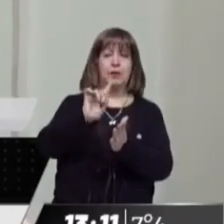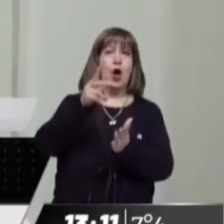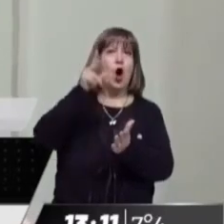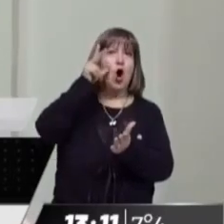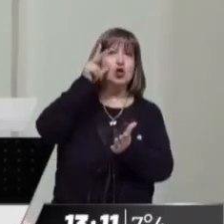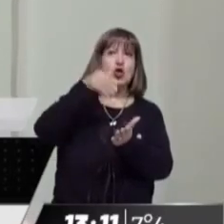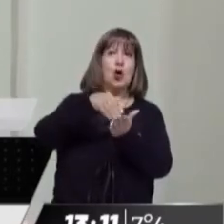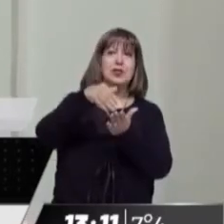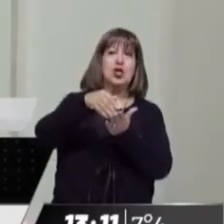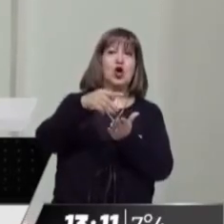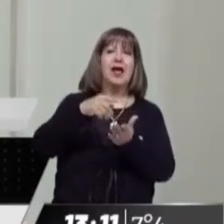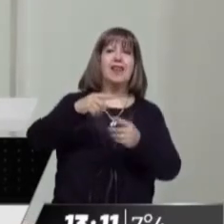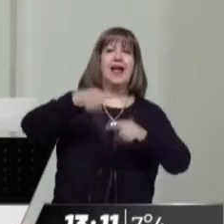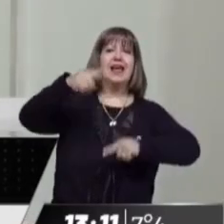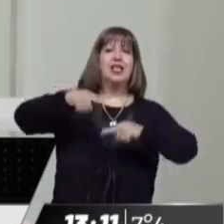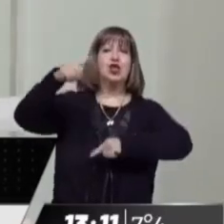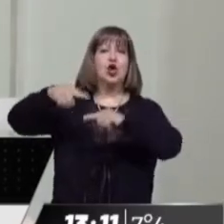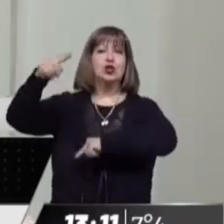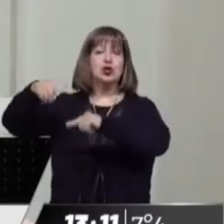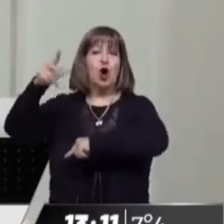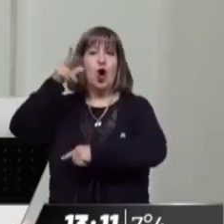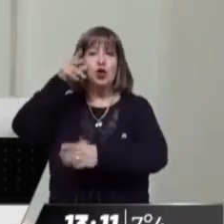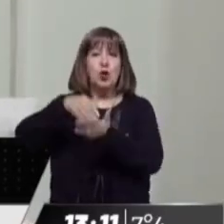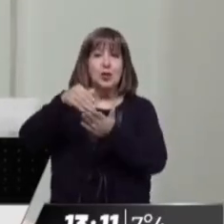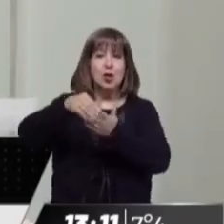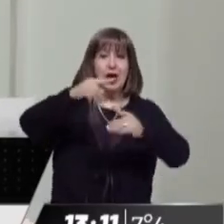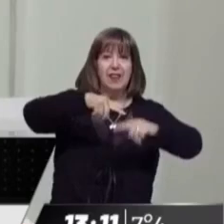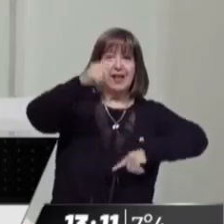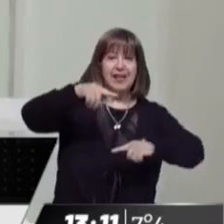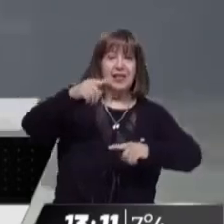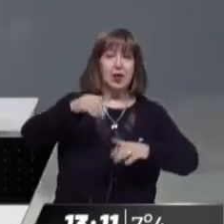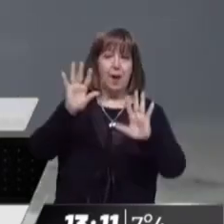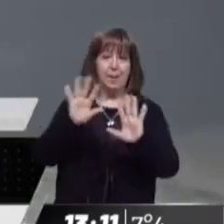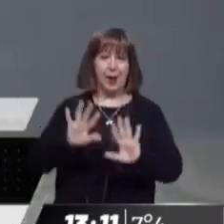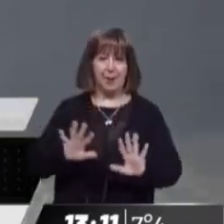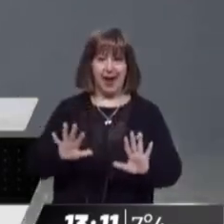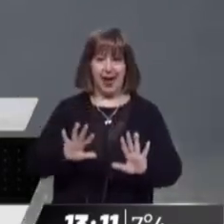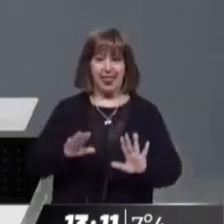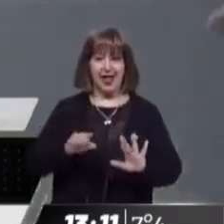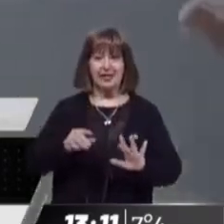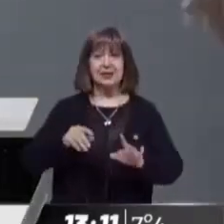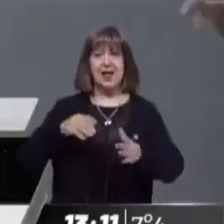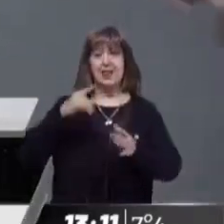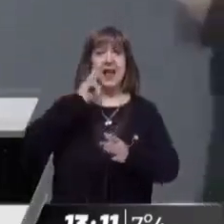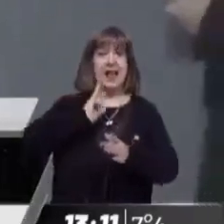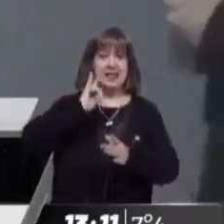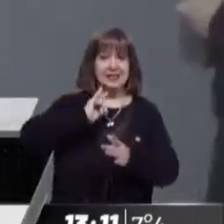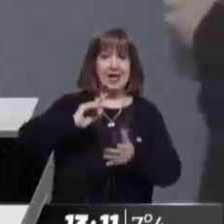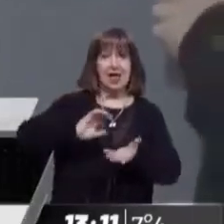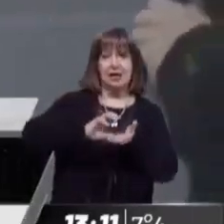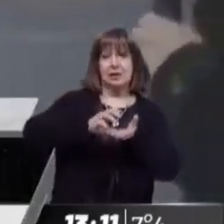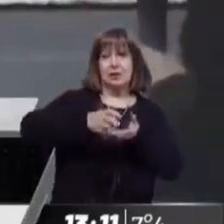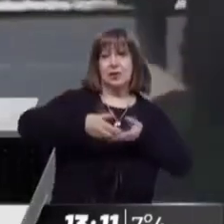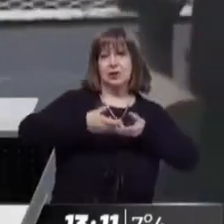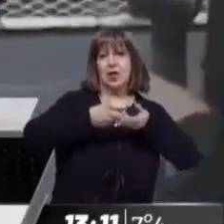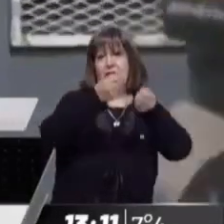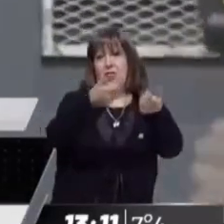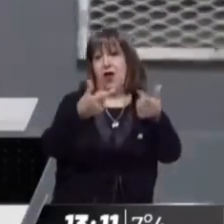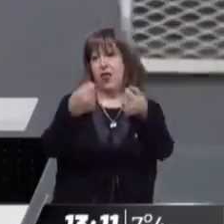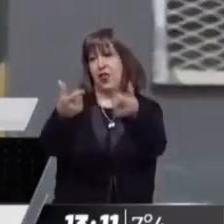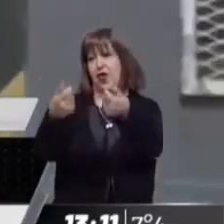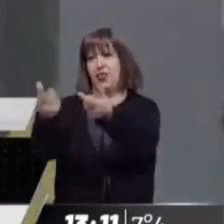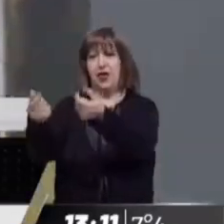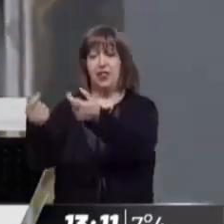8 millones de litros de leche ya preparada, para distribuir en todo el país, en todos los centros Conin, en los merenderos